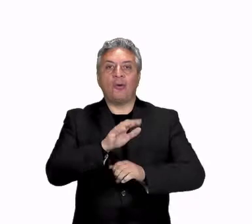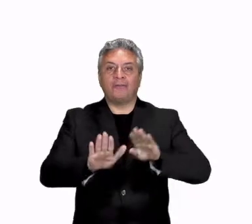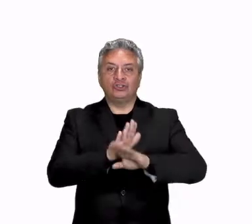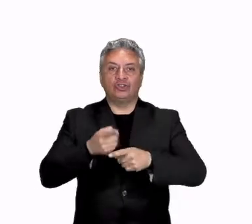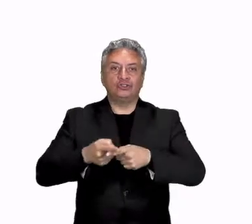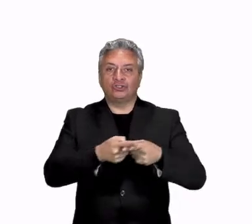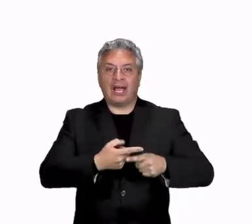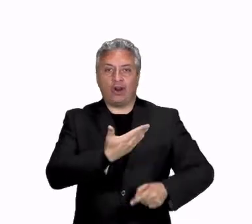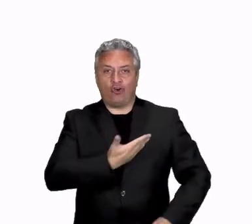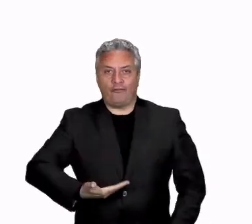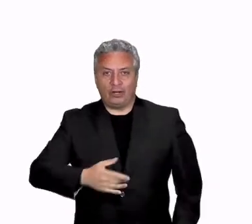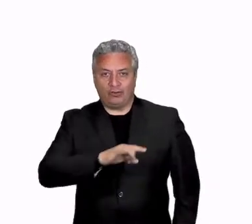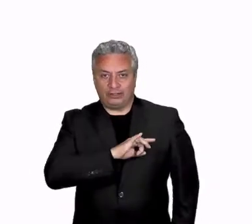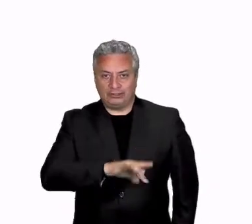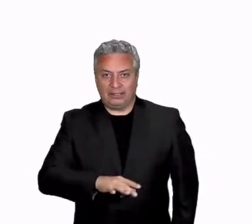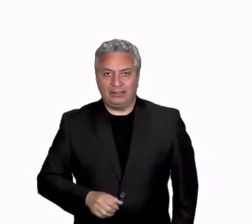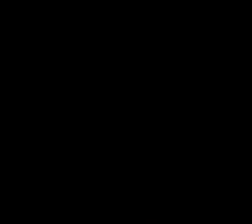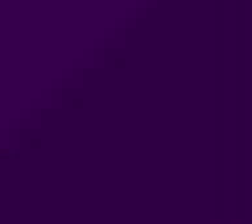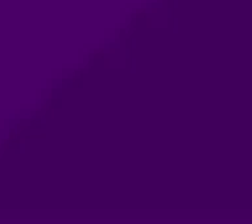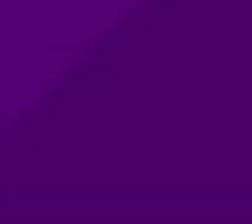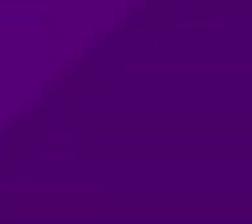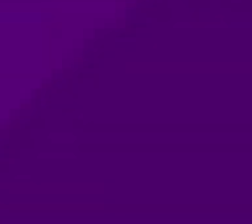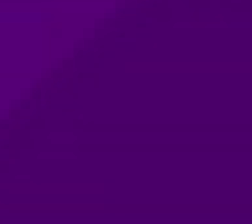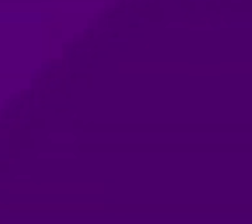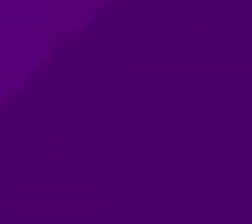Ministerio del Trabajo y Previsión Social, Gobierno de Chile.